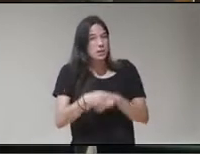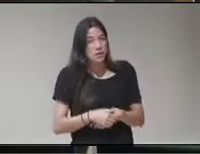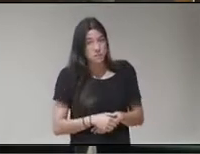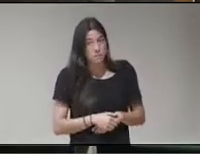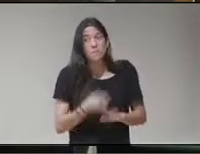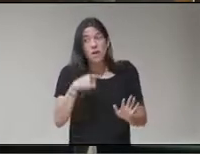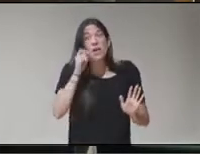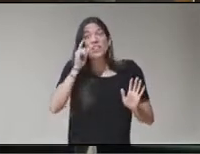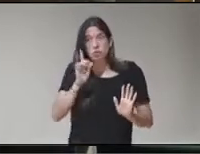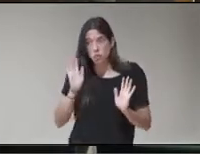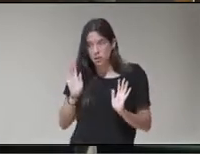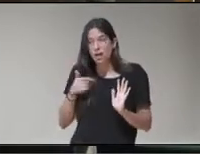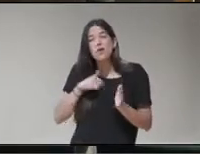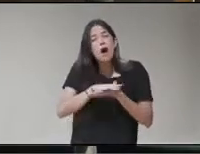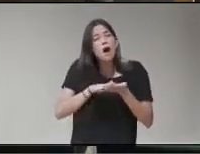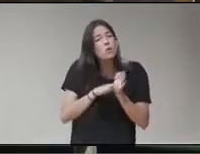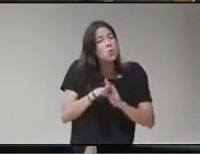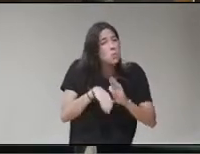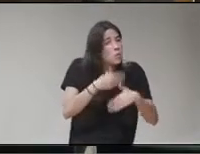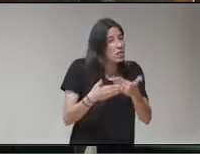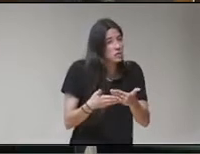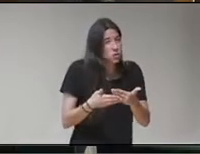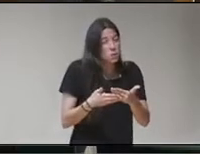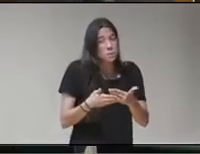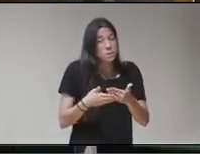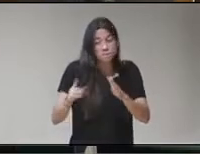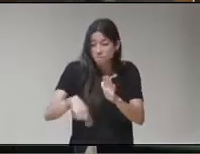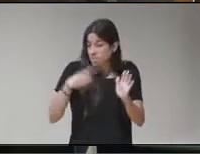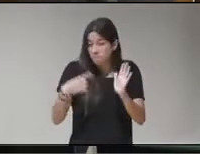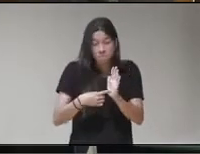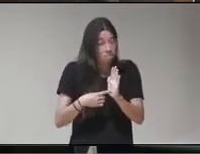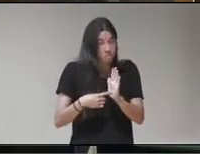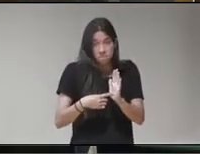hablando de un proceso que es absolutamente